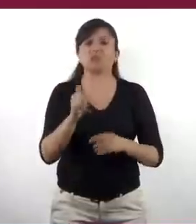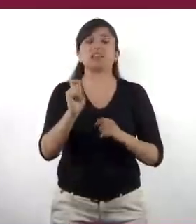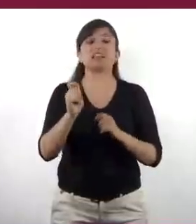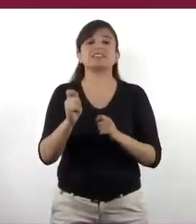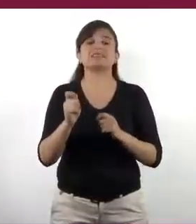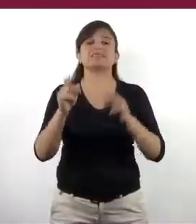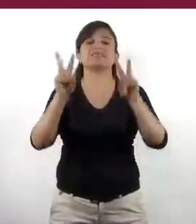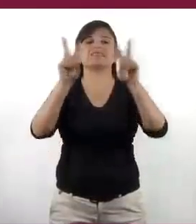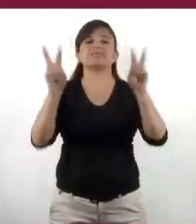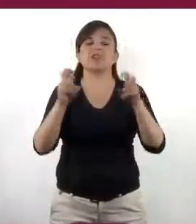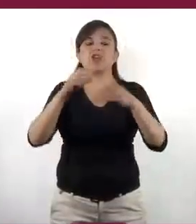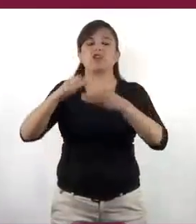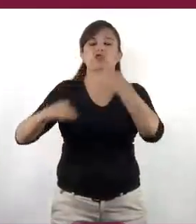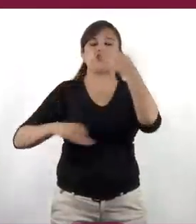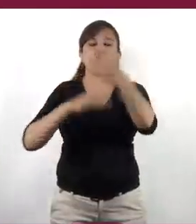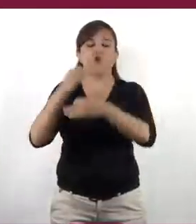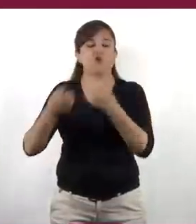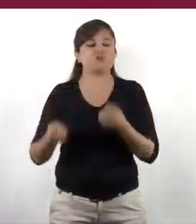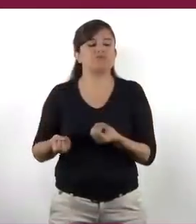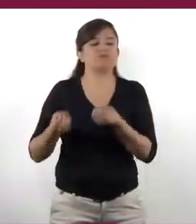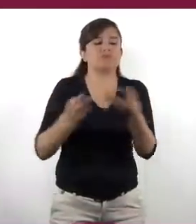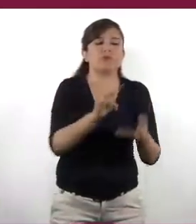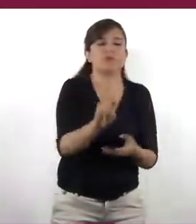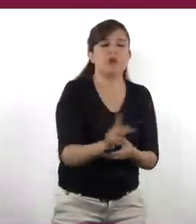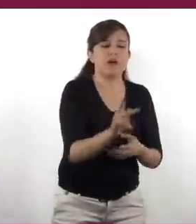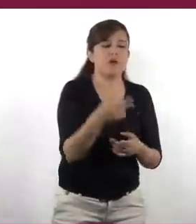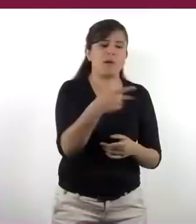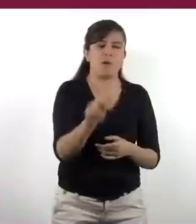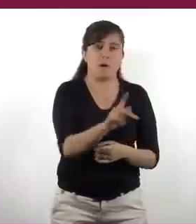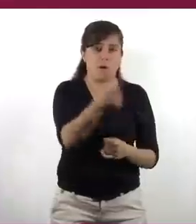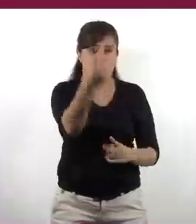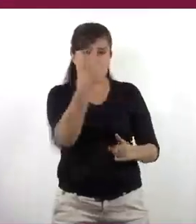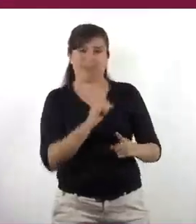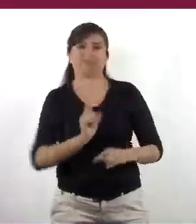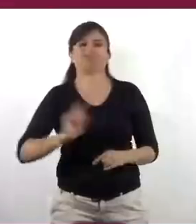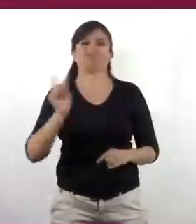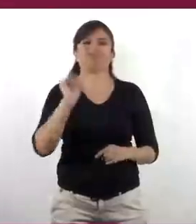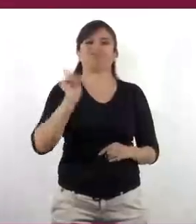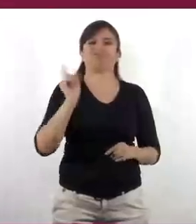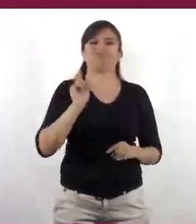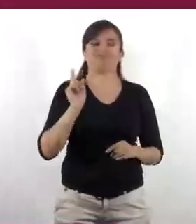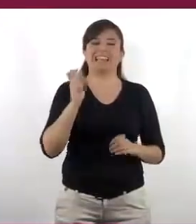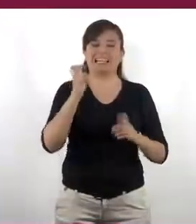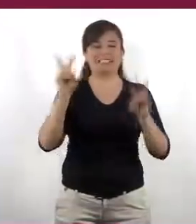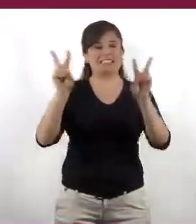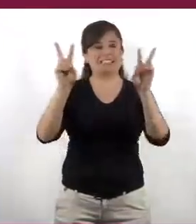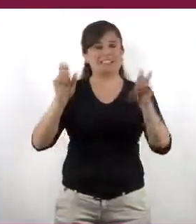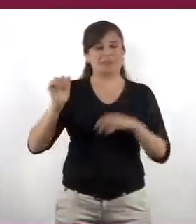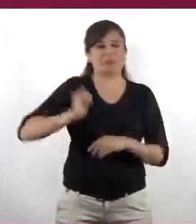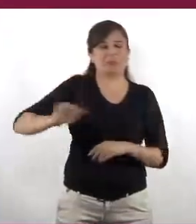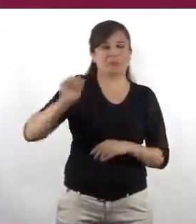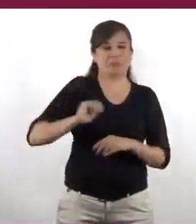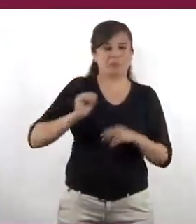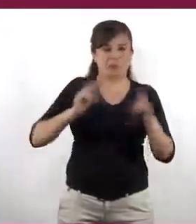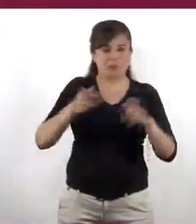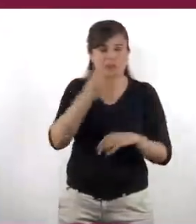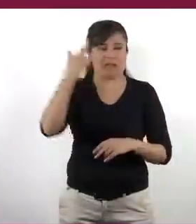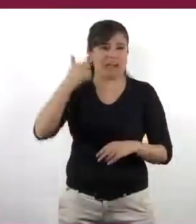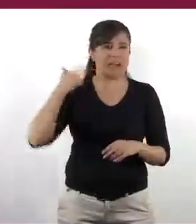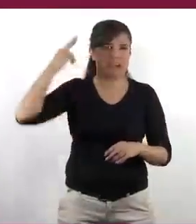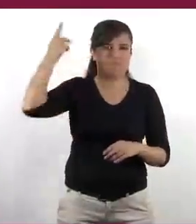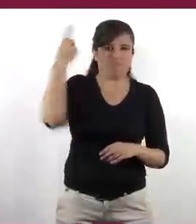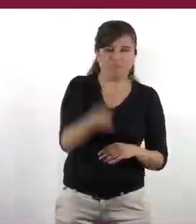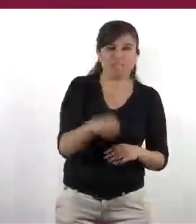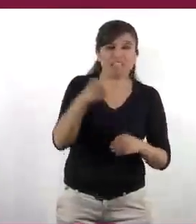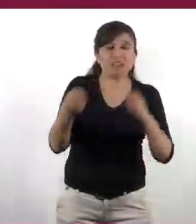frase "todo para el pueblo, pero sin el pueblo". ¿Cómo fue que las reformas borbónicas se aplicaron en